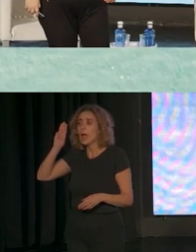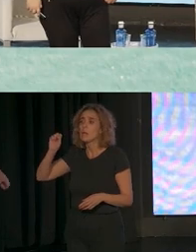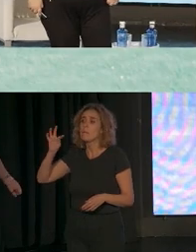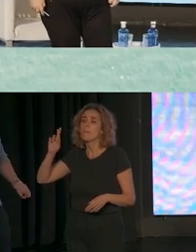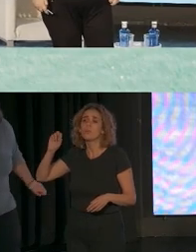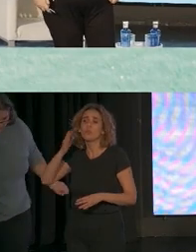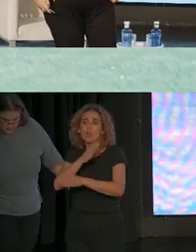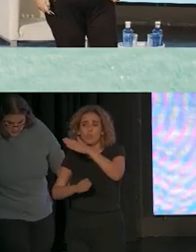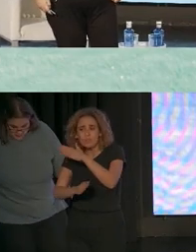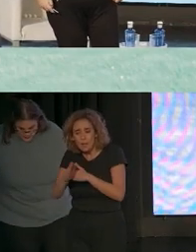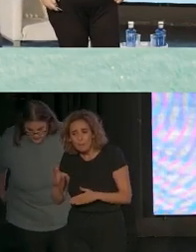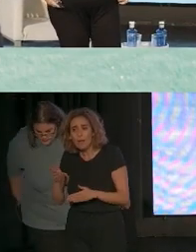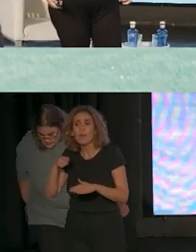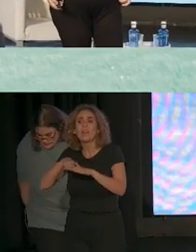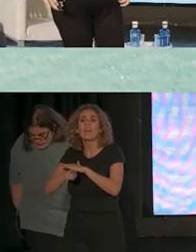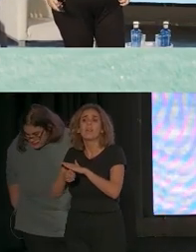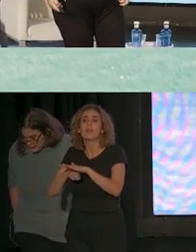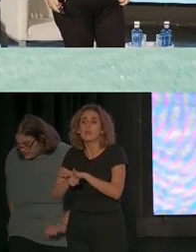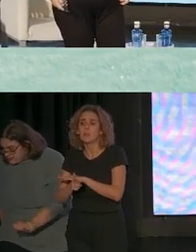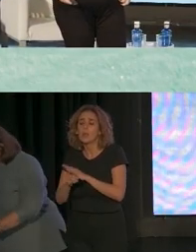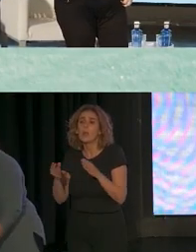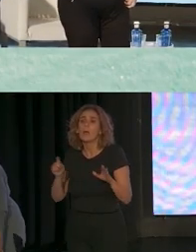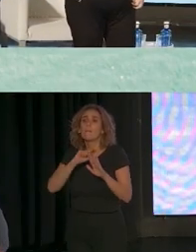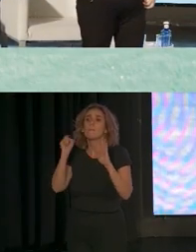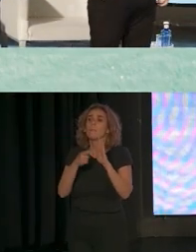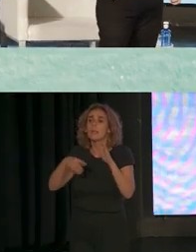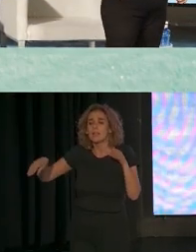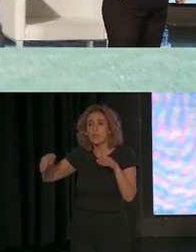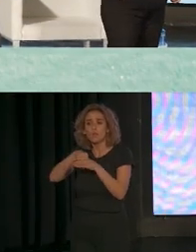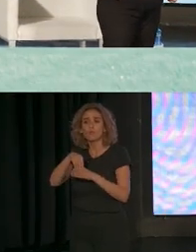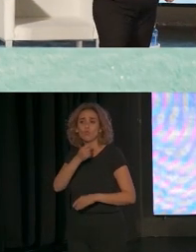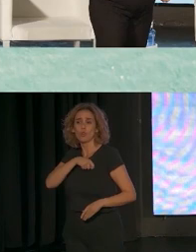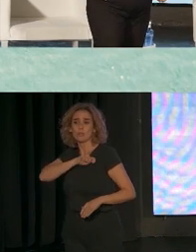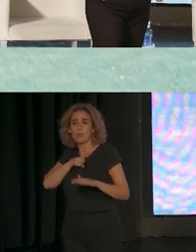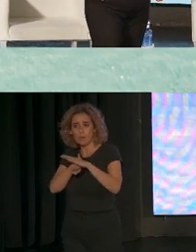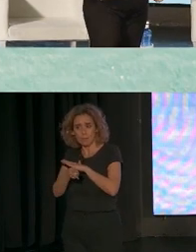discapacidad y lo gestiona plena inclusión España